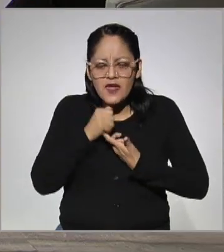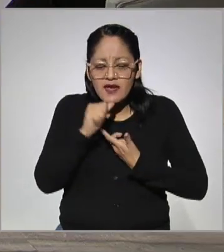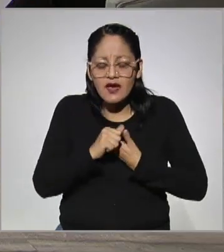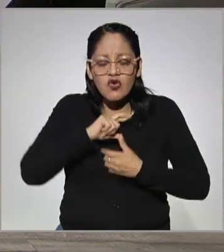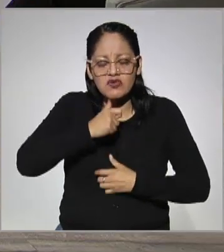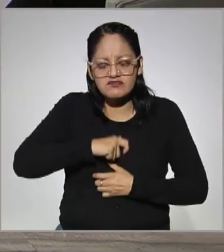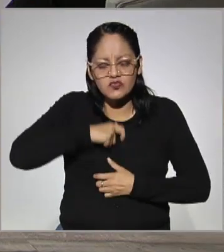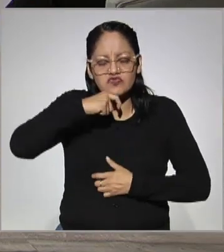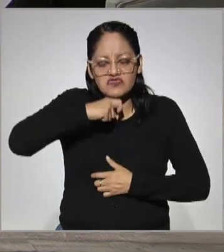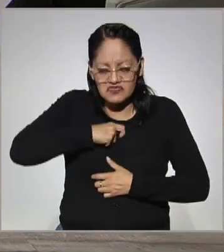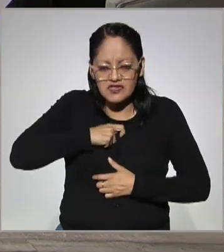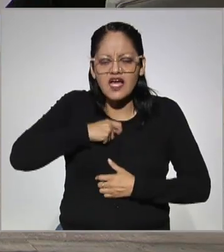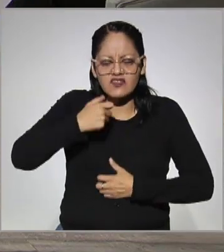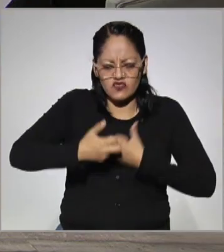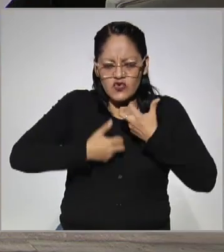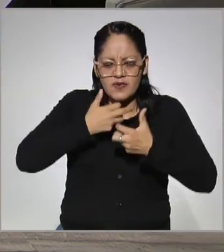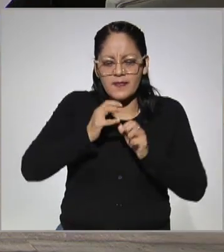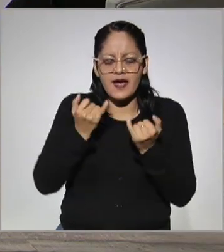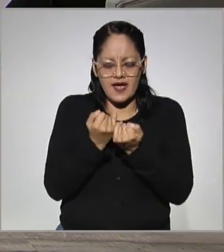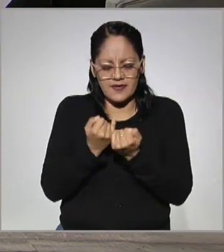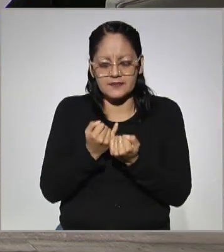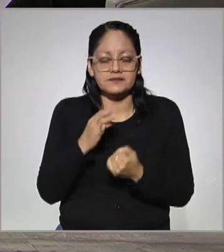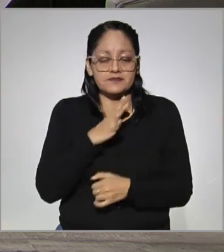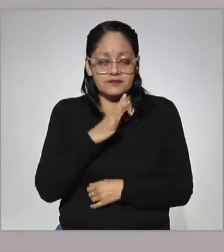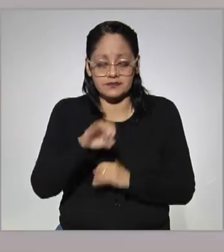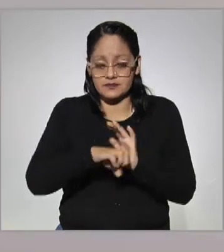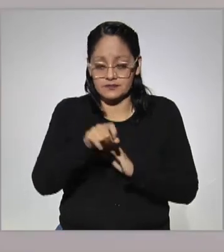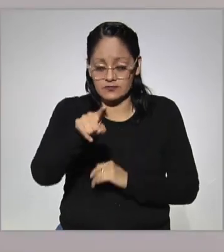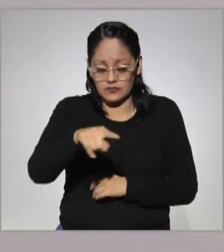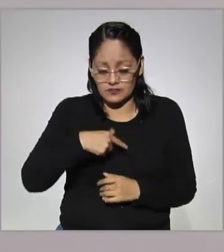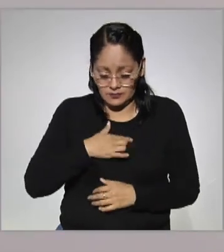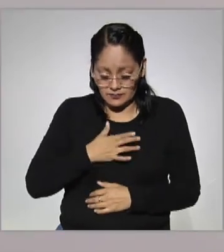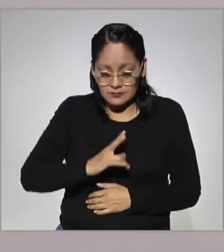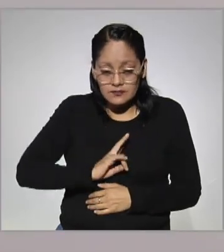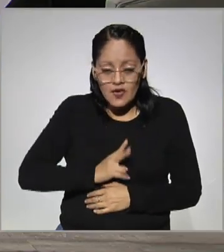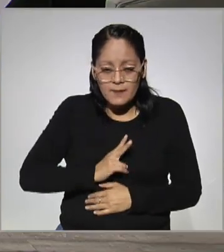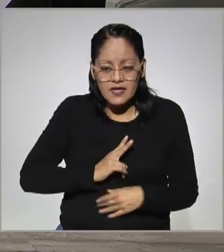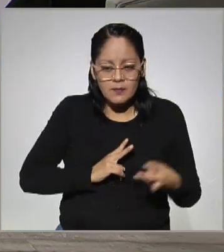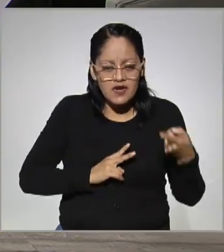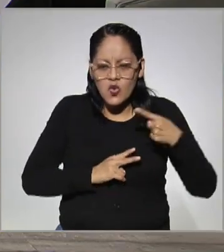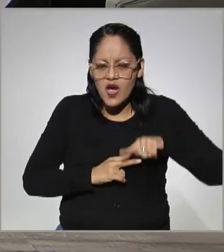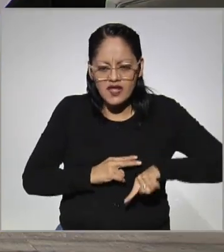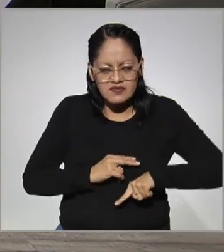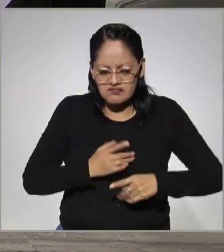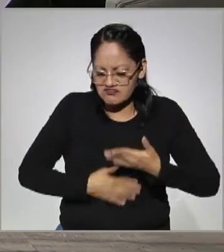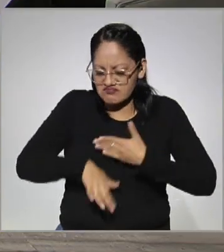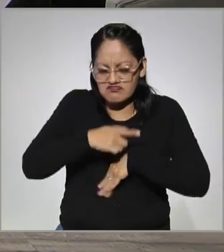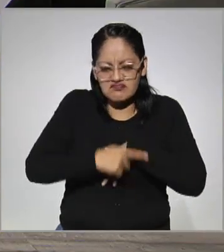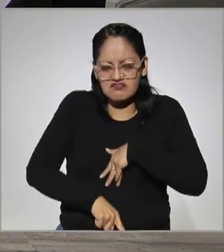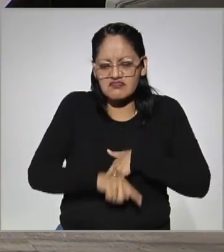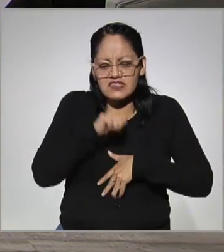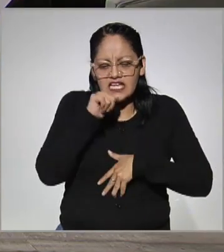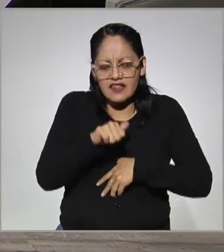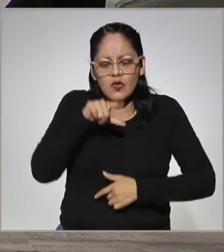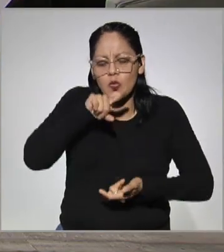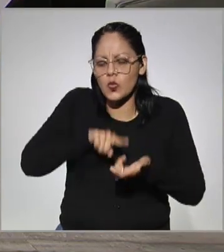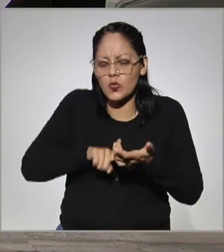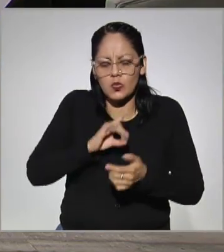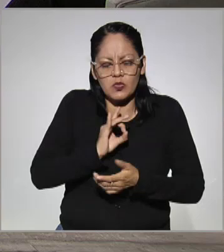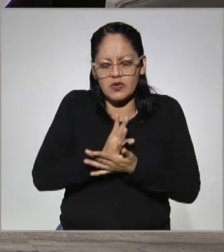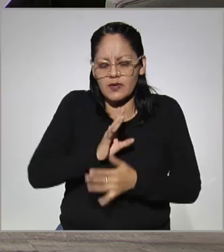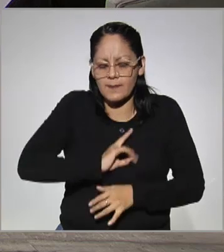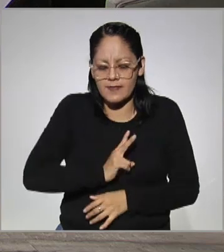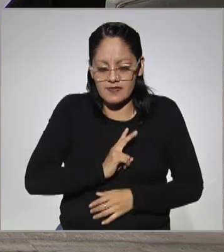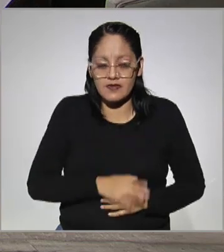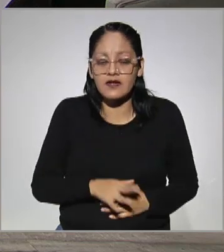reflujo y se les quema el esófago. Lo mismo aquí, puedes tener el virus, pero no necesariamente Así es. el efecto dañino sobre tus células. Doctora, ¿nos